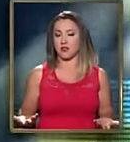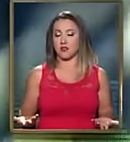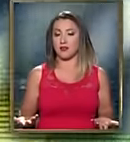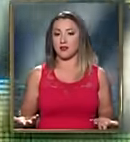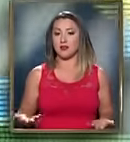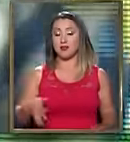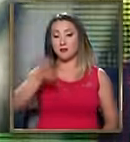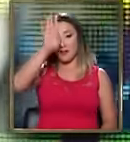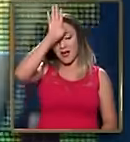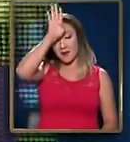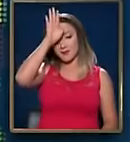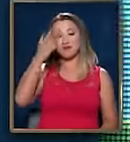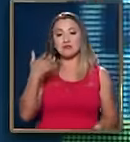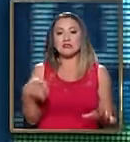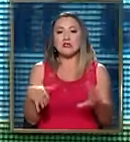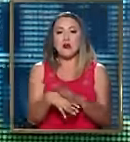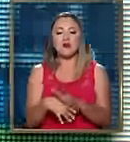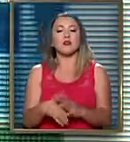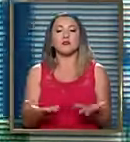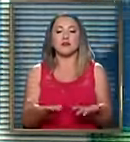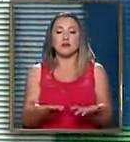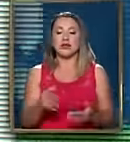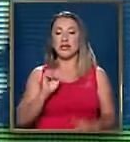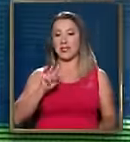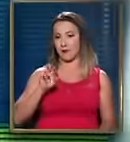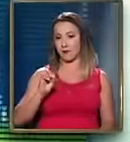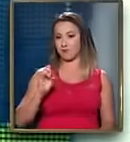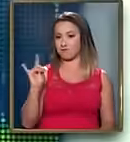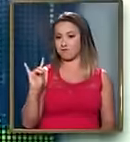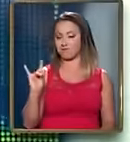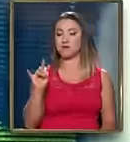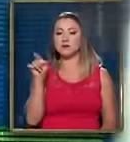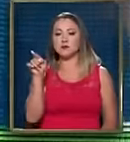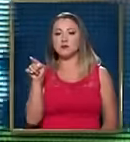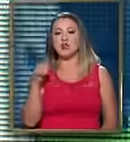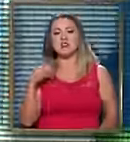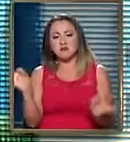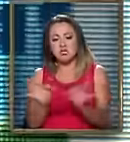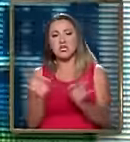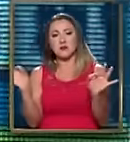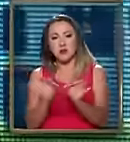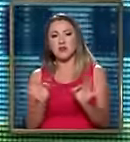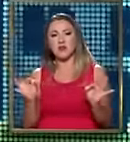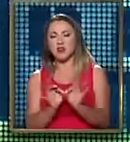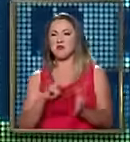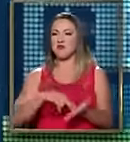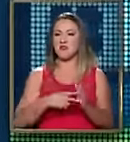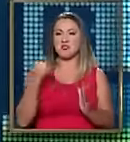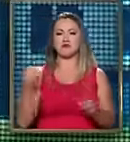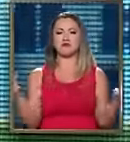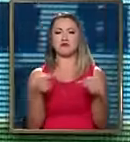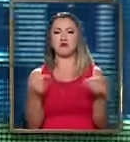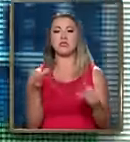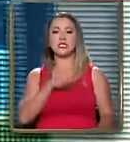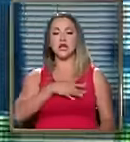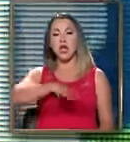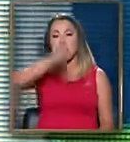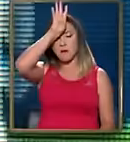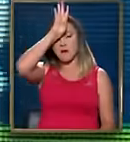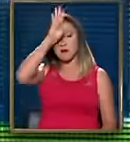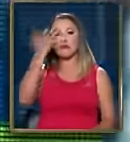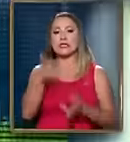El Papa, cuando se reúne con el Papa, con Evo Morales, y Evo Morales le explica el problema que tiene con Chile, el Papa lo primero